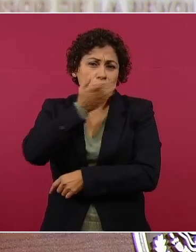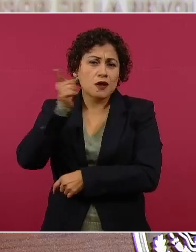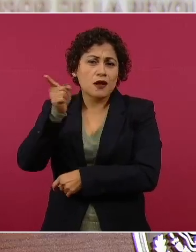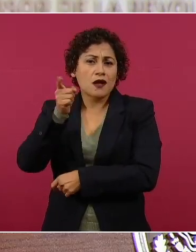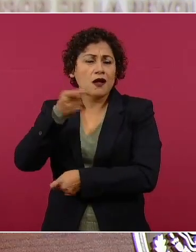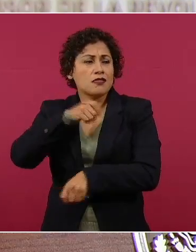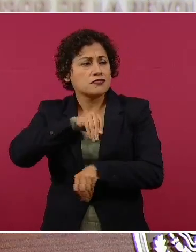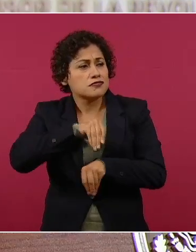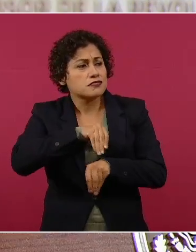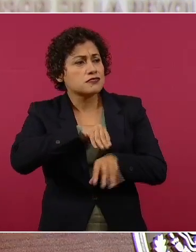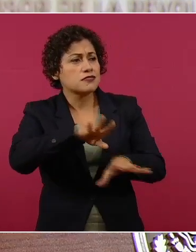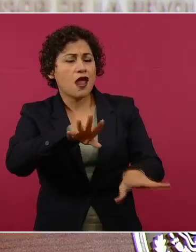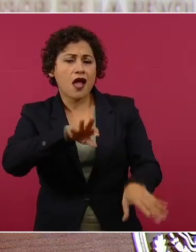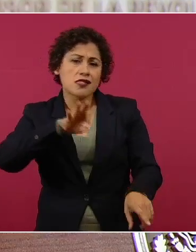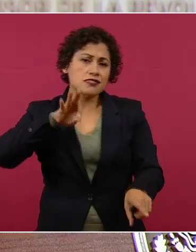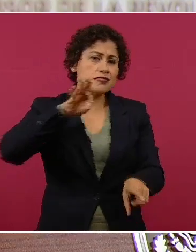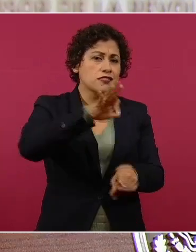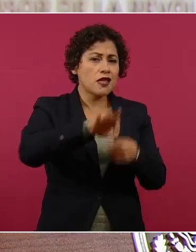Calumnioso,